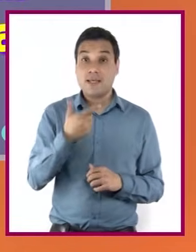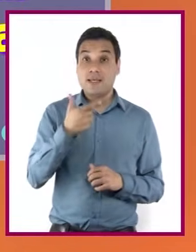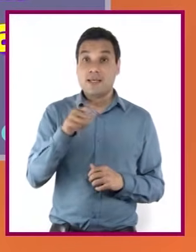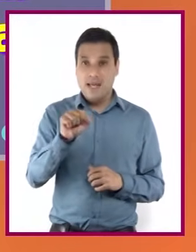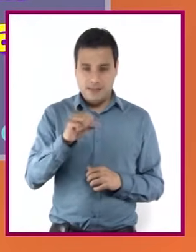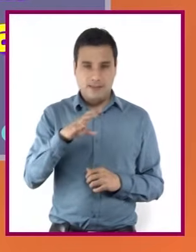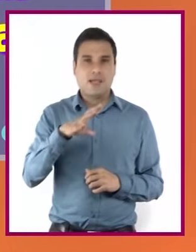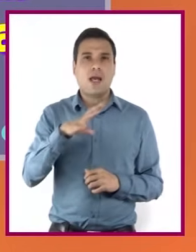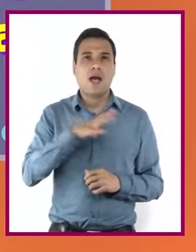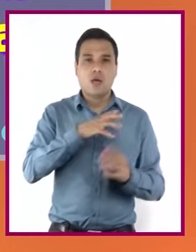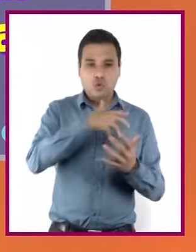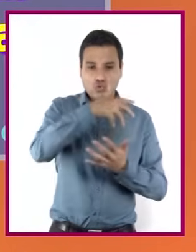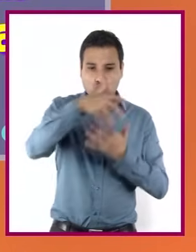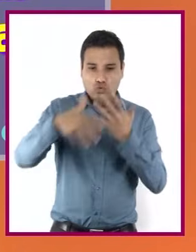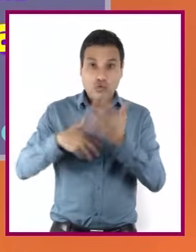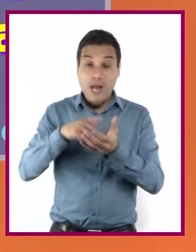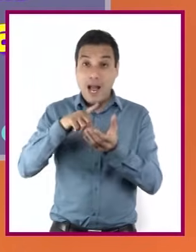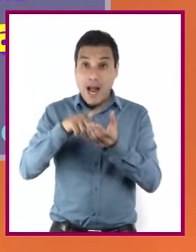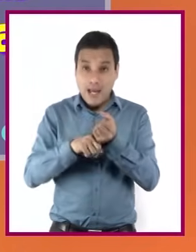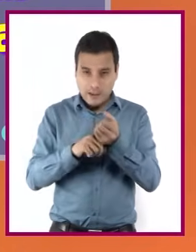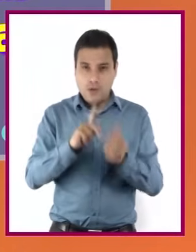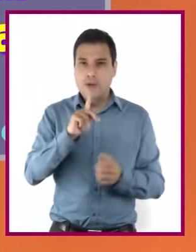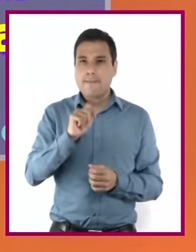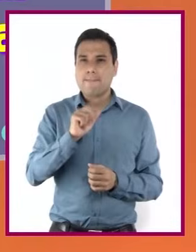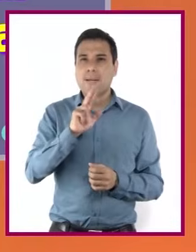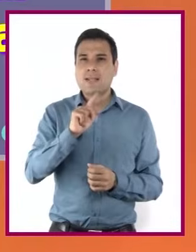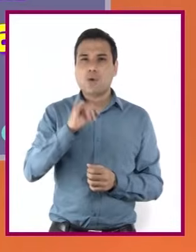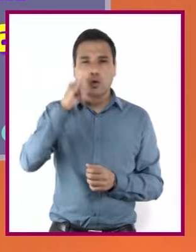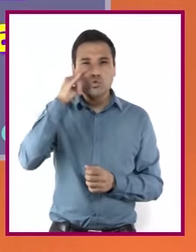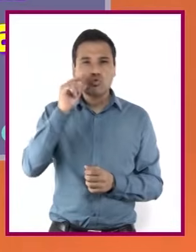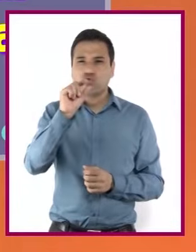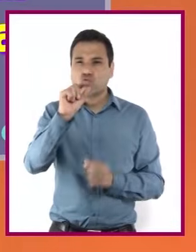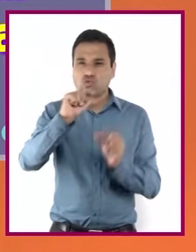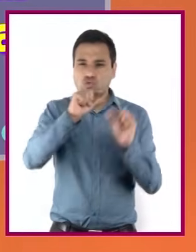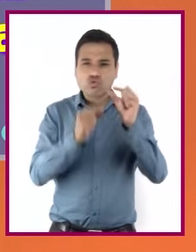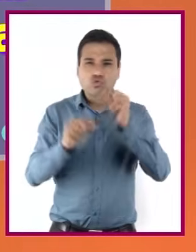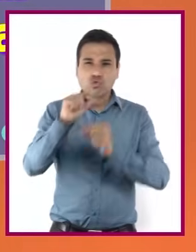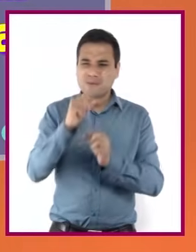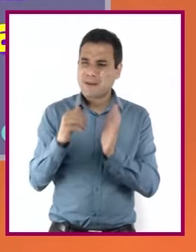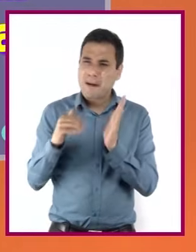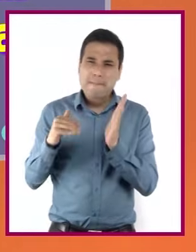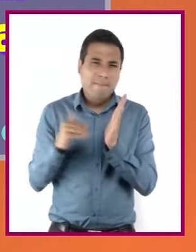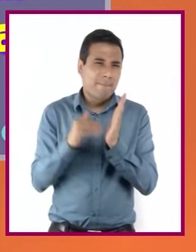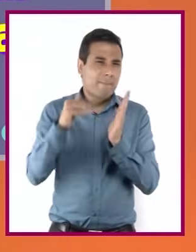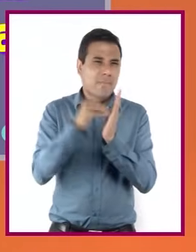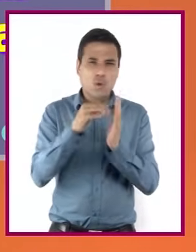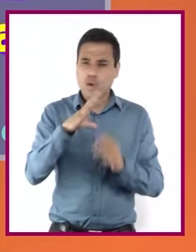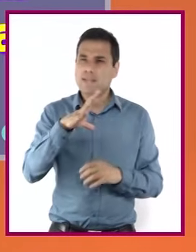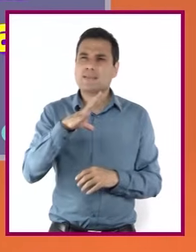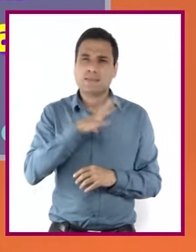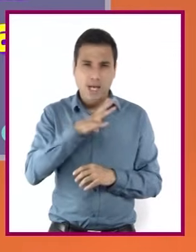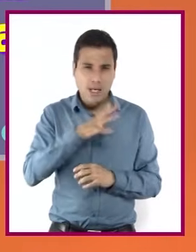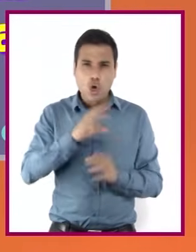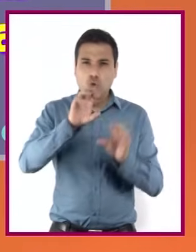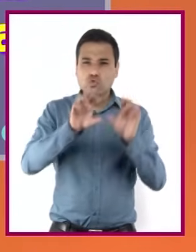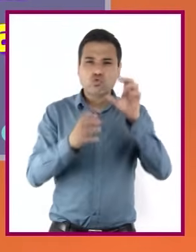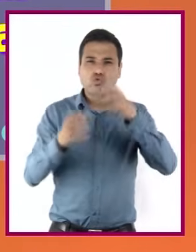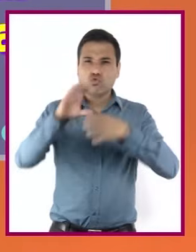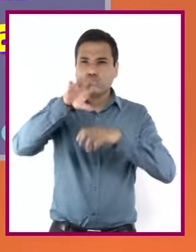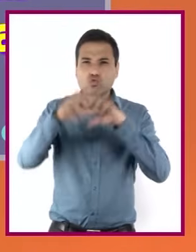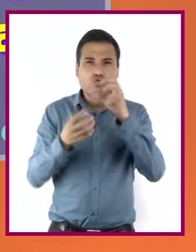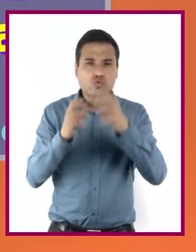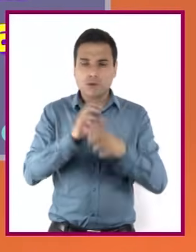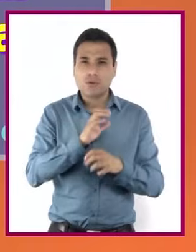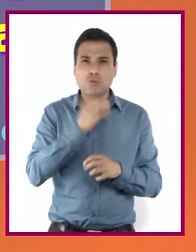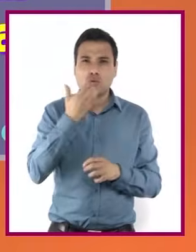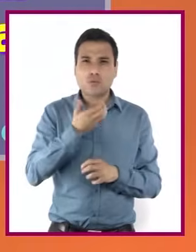formados por una inmensa cantidad de partículas microscópicas, representadas como esferas, y entre ellas